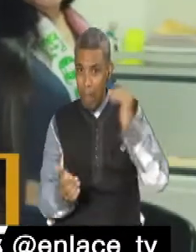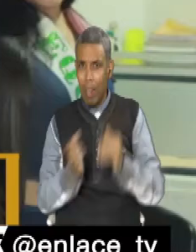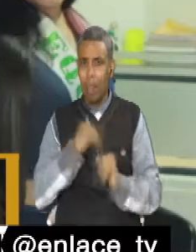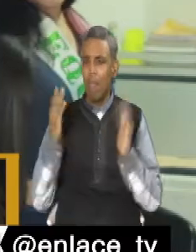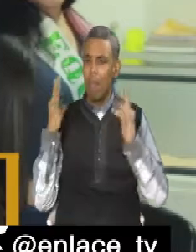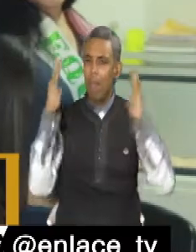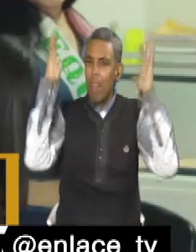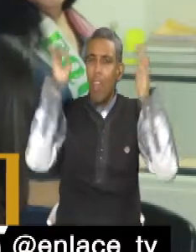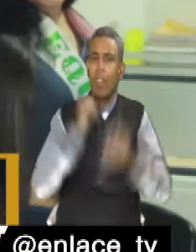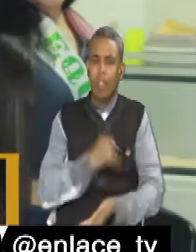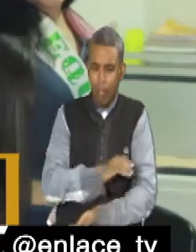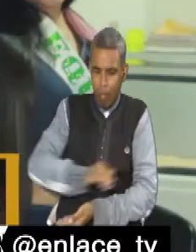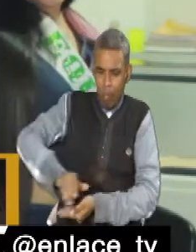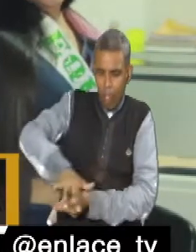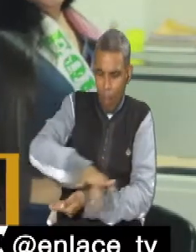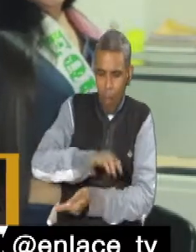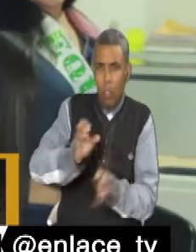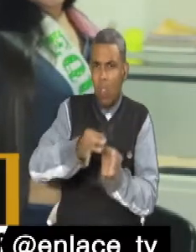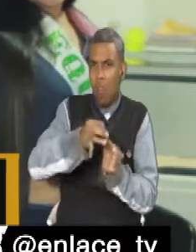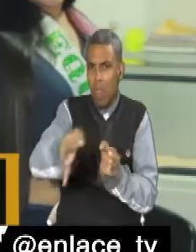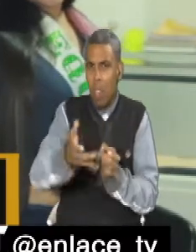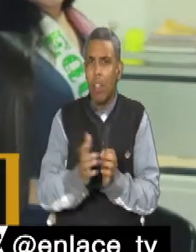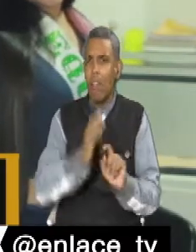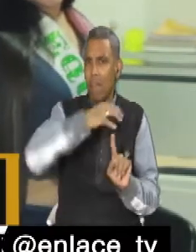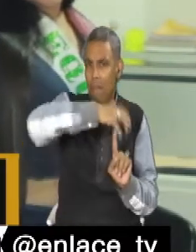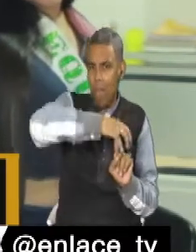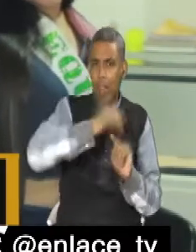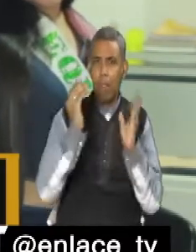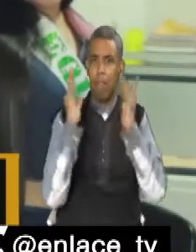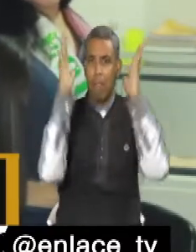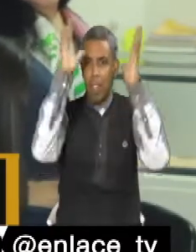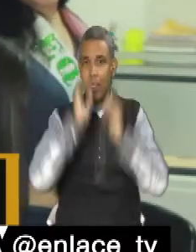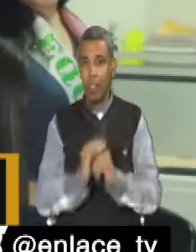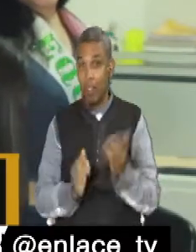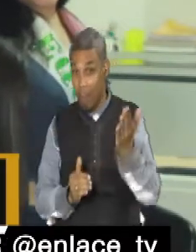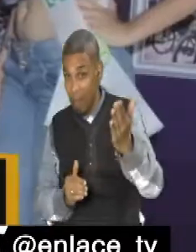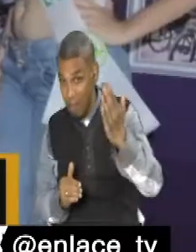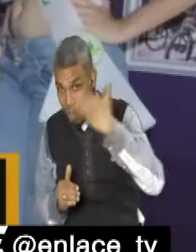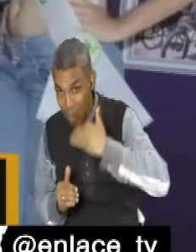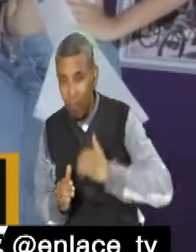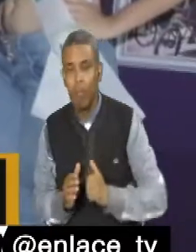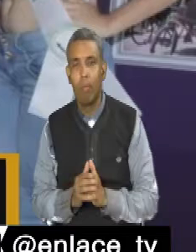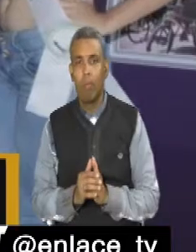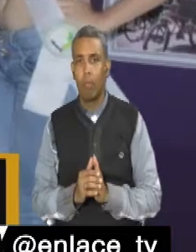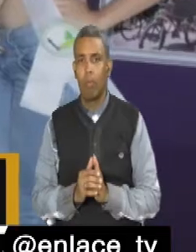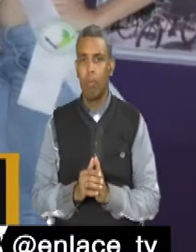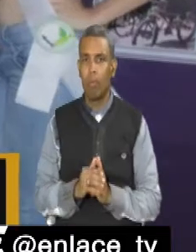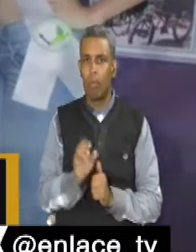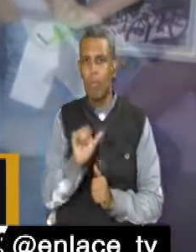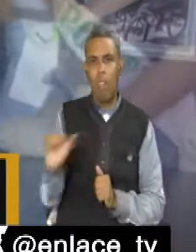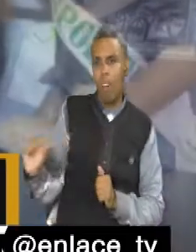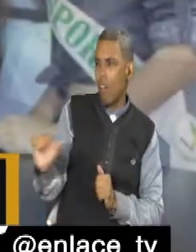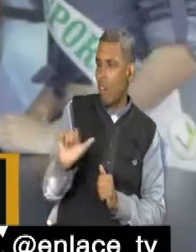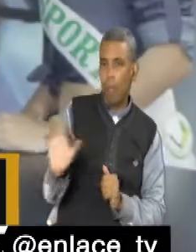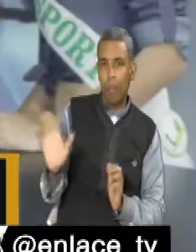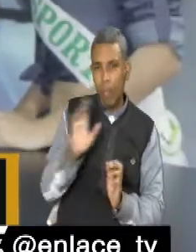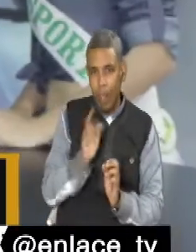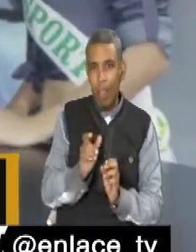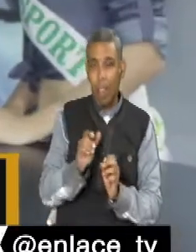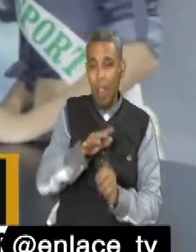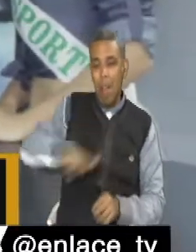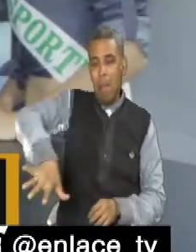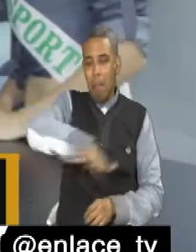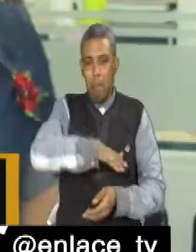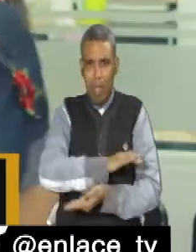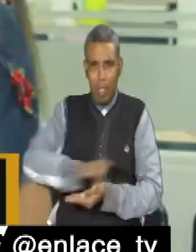las 12.ª ferias y fiestas que se celebrarán en nuestro municipio, Sabana de Torres. Ellas representan a distintos sectores de dicha